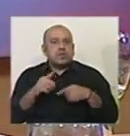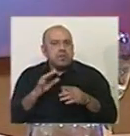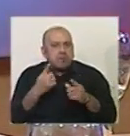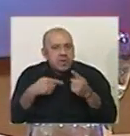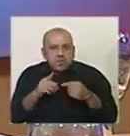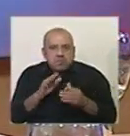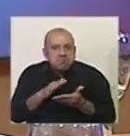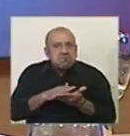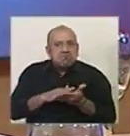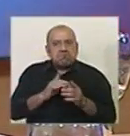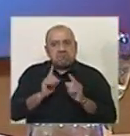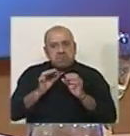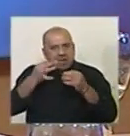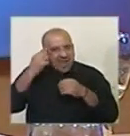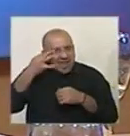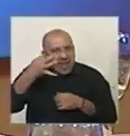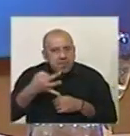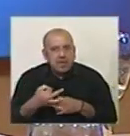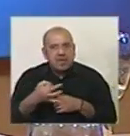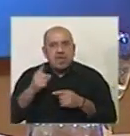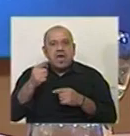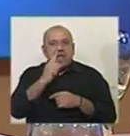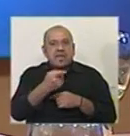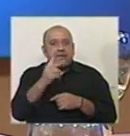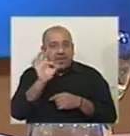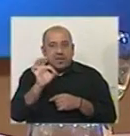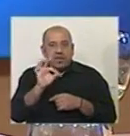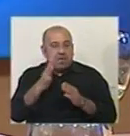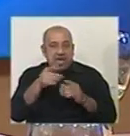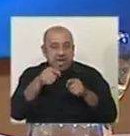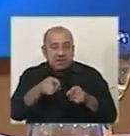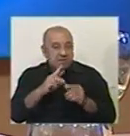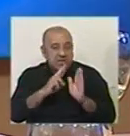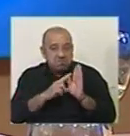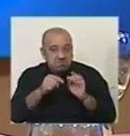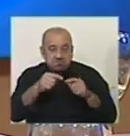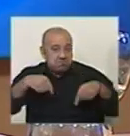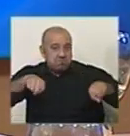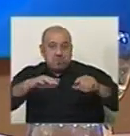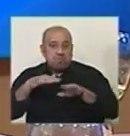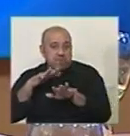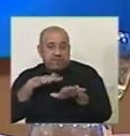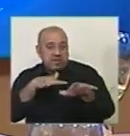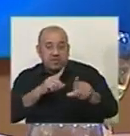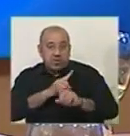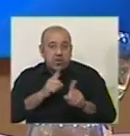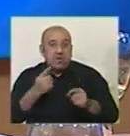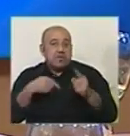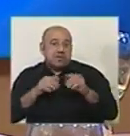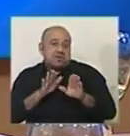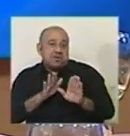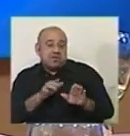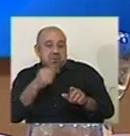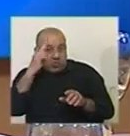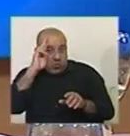nada de lo que realmente cuestiona al G20 estaba representado allí. Entonces, eso sin embargo terminó siendo una noticia en